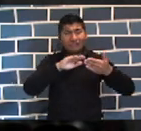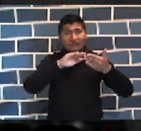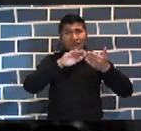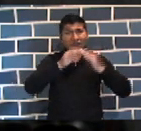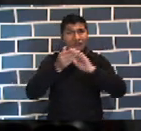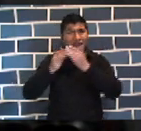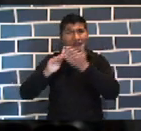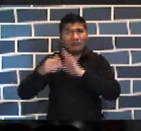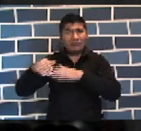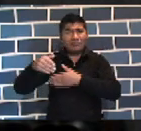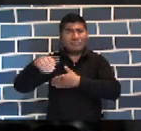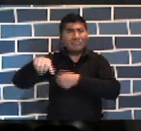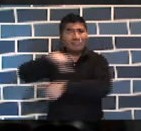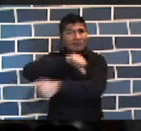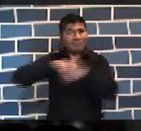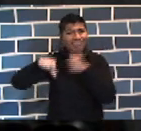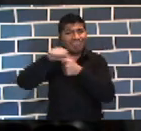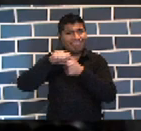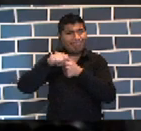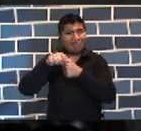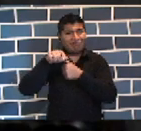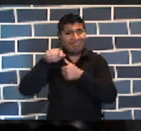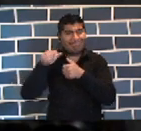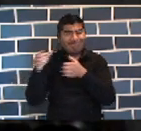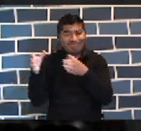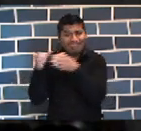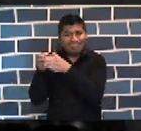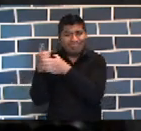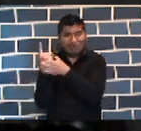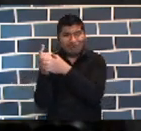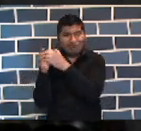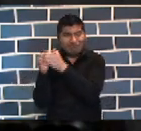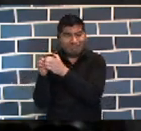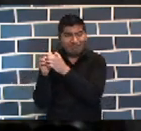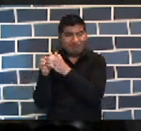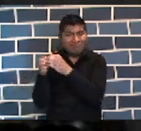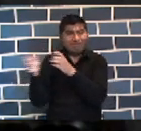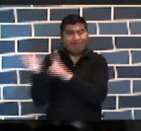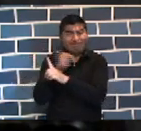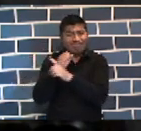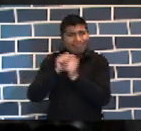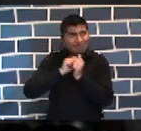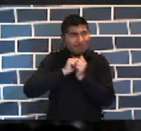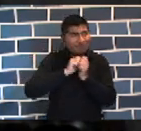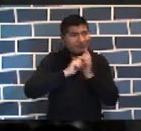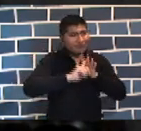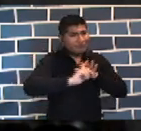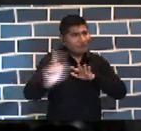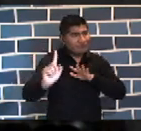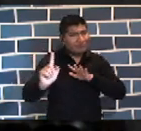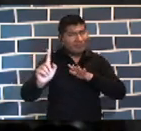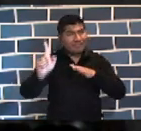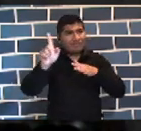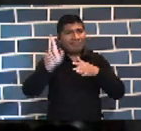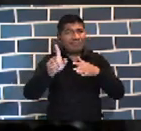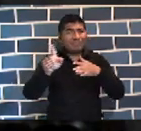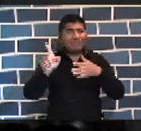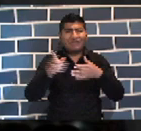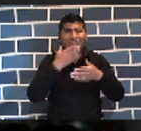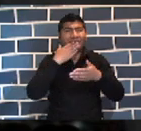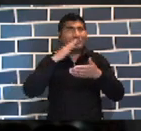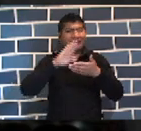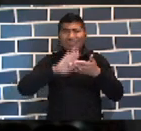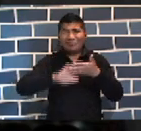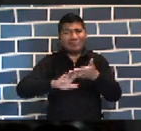comunitariedad, que se aísla, que huye y que destruye las relaciones entre las personas, no puede